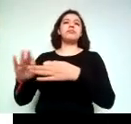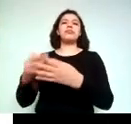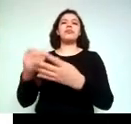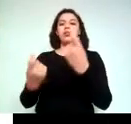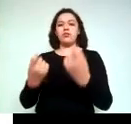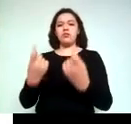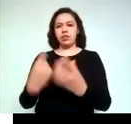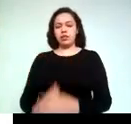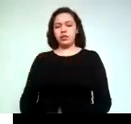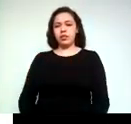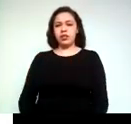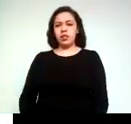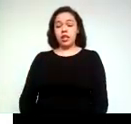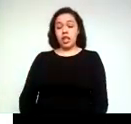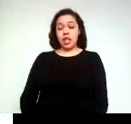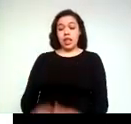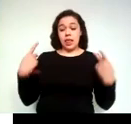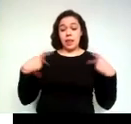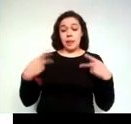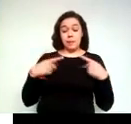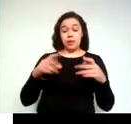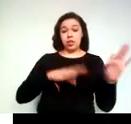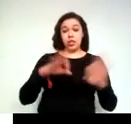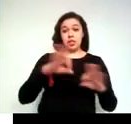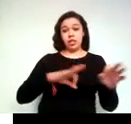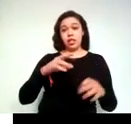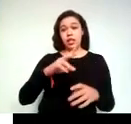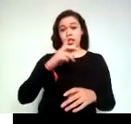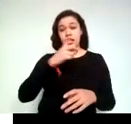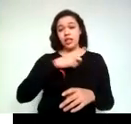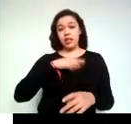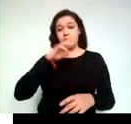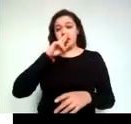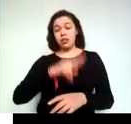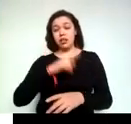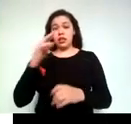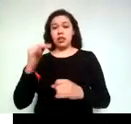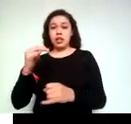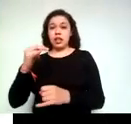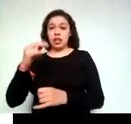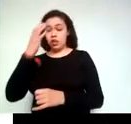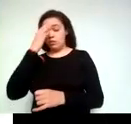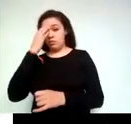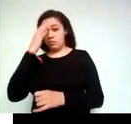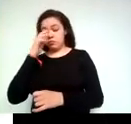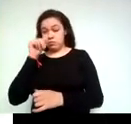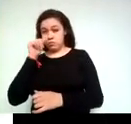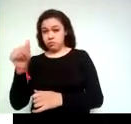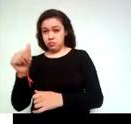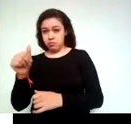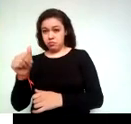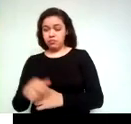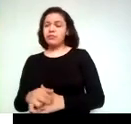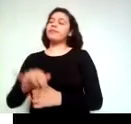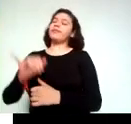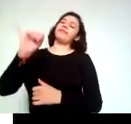Nos preguntan, ¿los trabajadores deben conocer los resultados de las pruebas aplicadas a las instituciones de asistencia privada? Sí, eso es